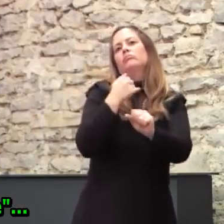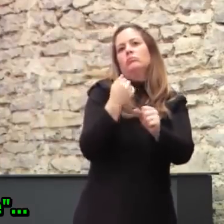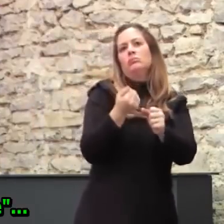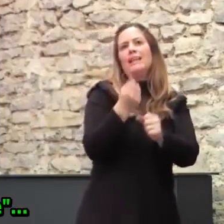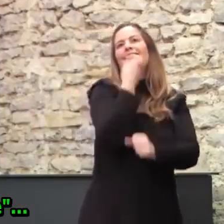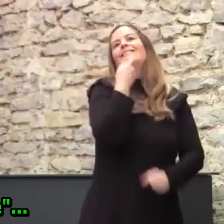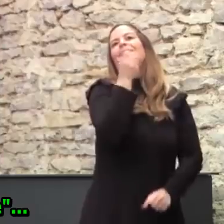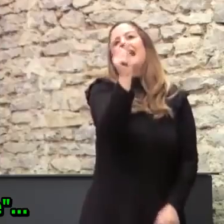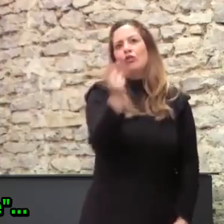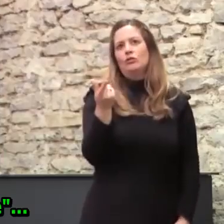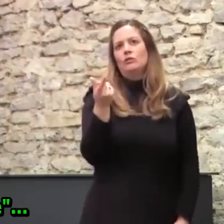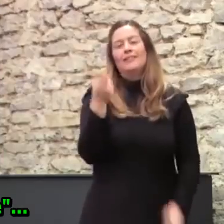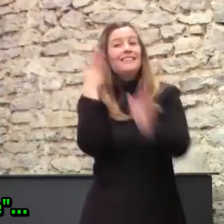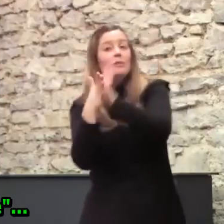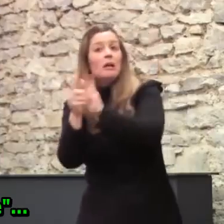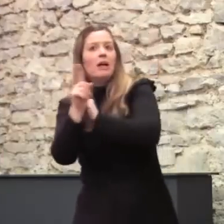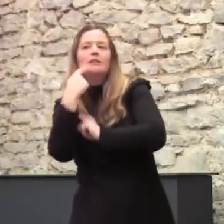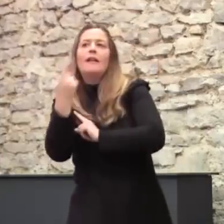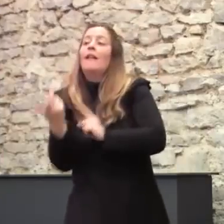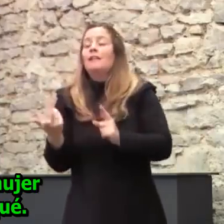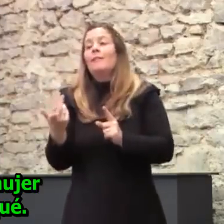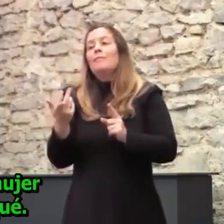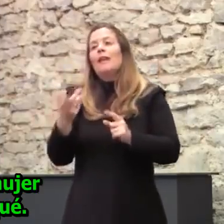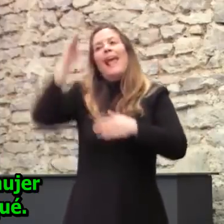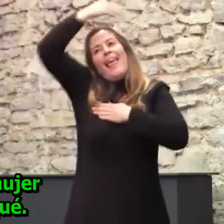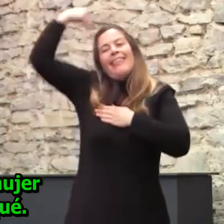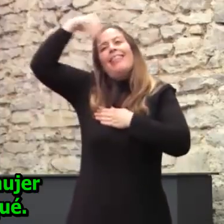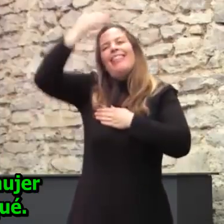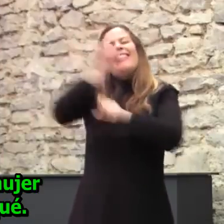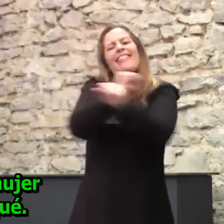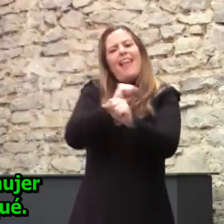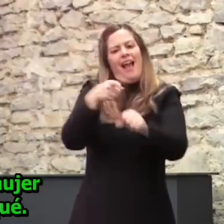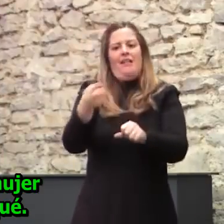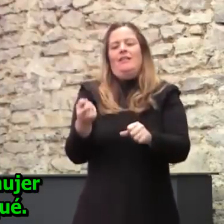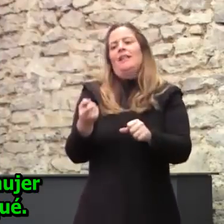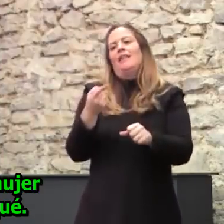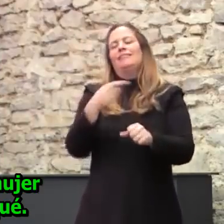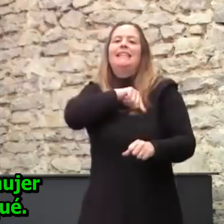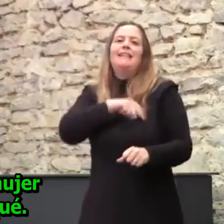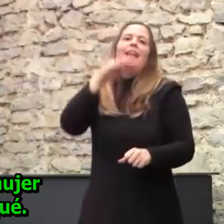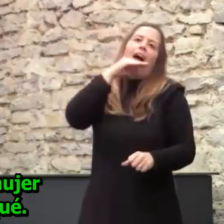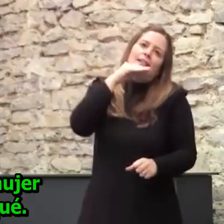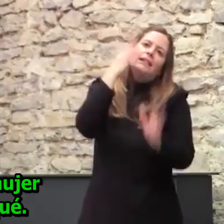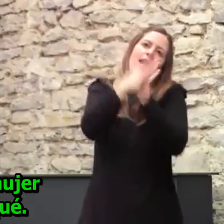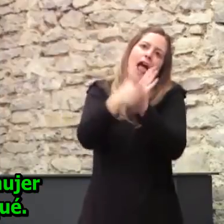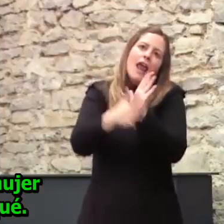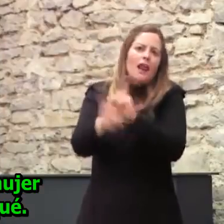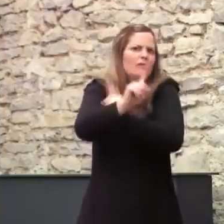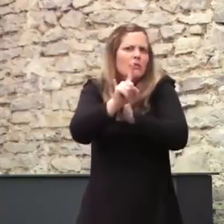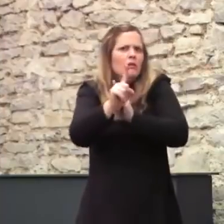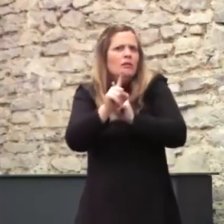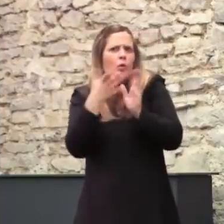estaba enfadado, estaba triste o estaba de todo a saber. Pero cuando un hombre mata a una mujer, la prensa machista nos explica por